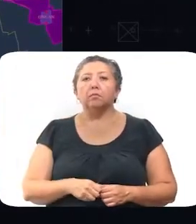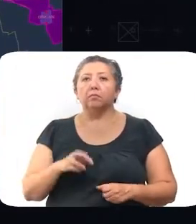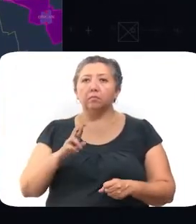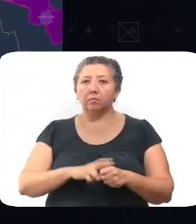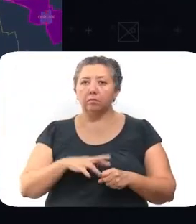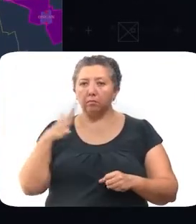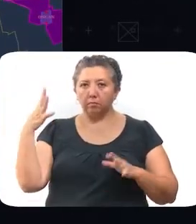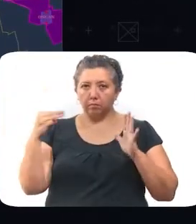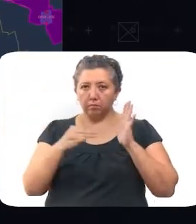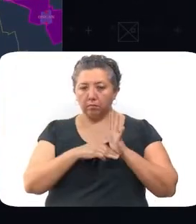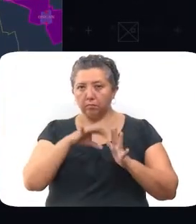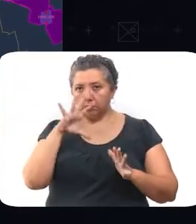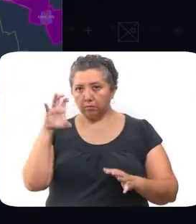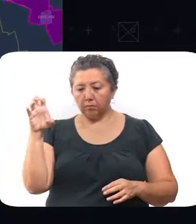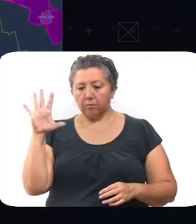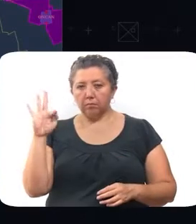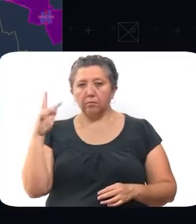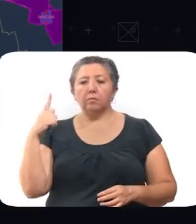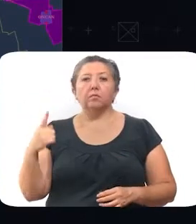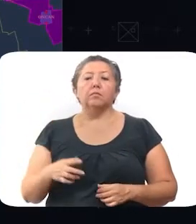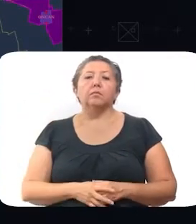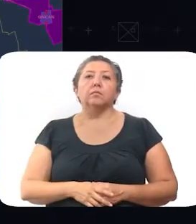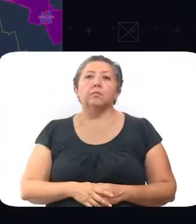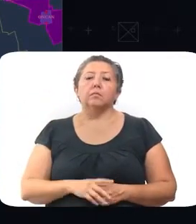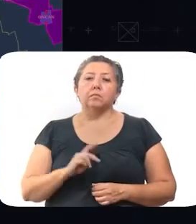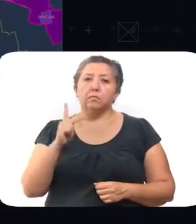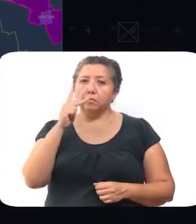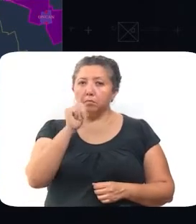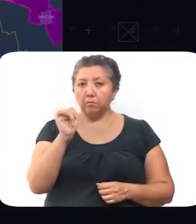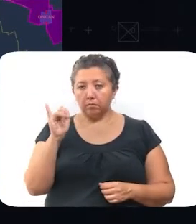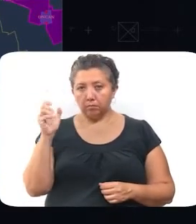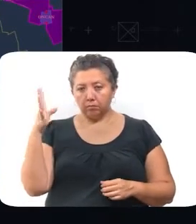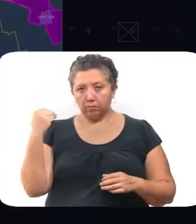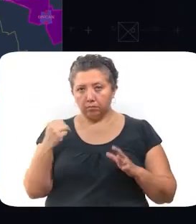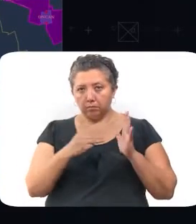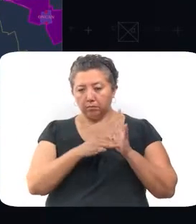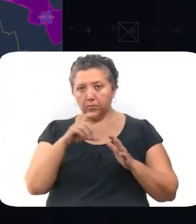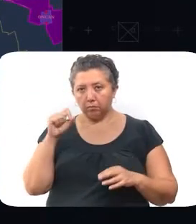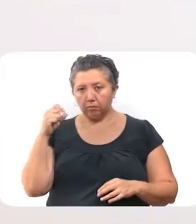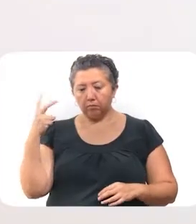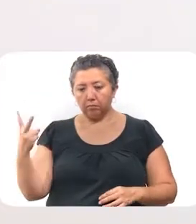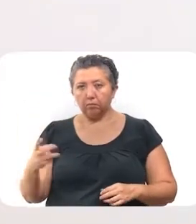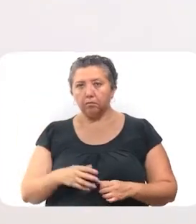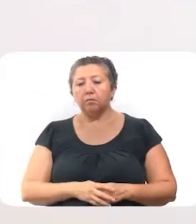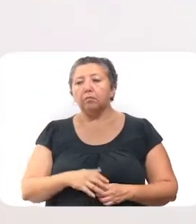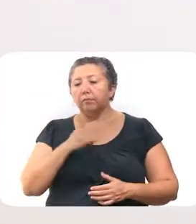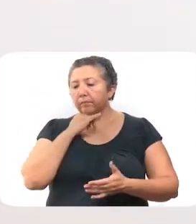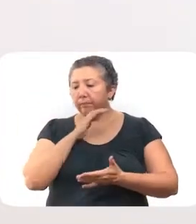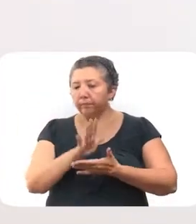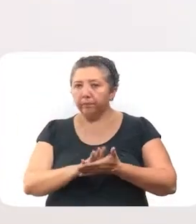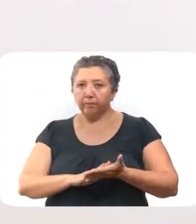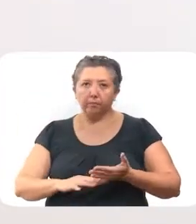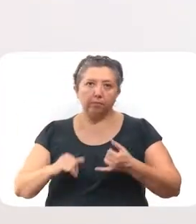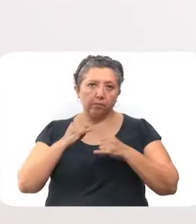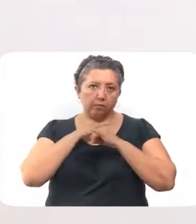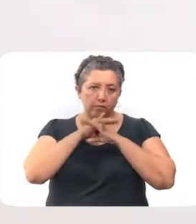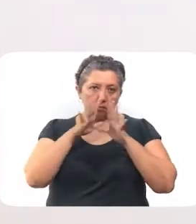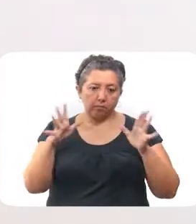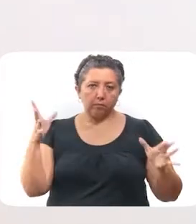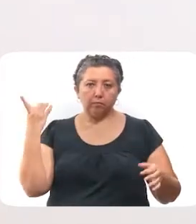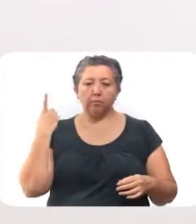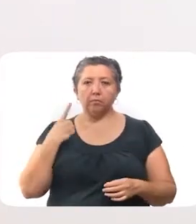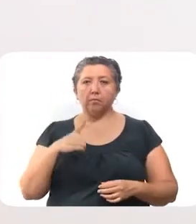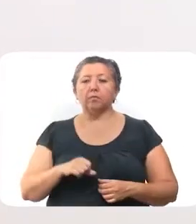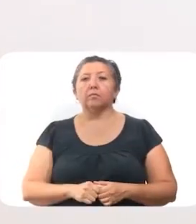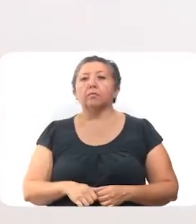zona sur, 5.541. En la zona poniente, 9.022. Lamentablemente, en este parte